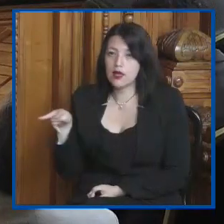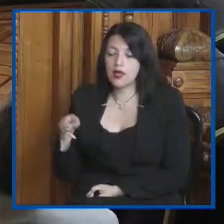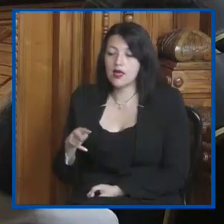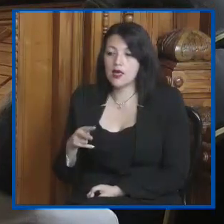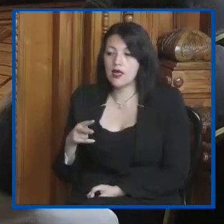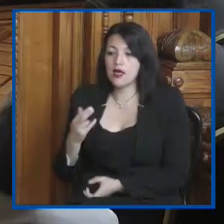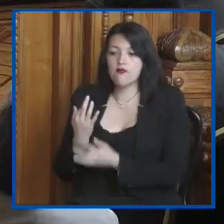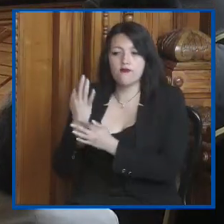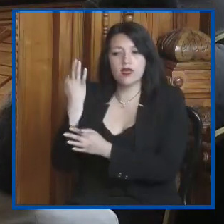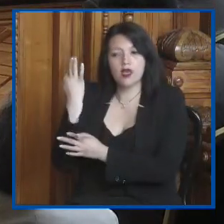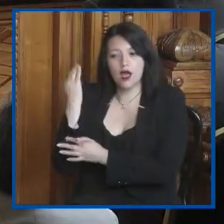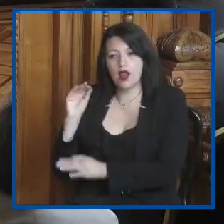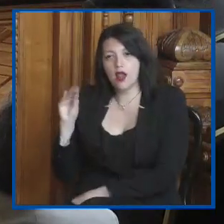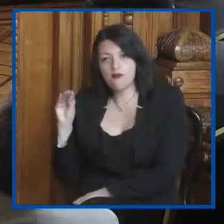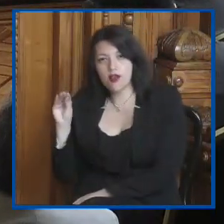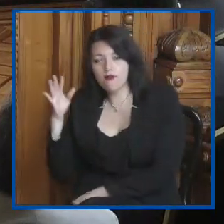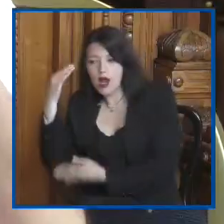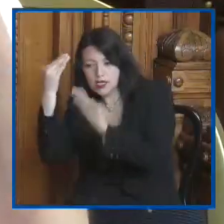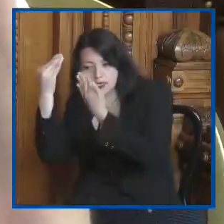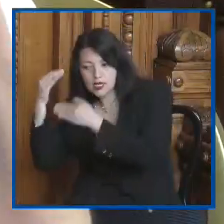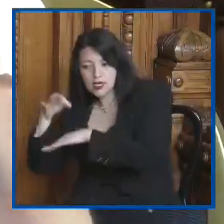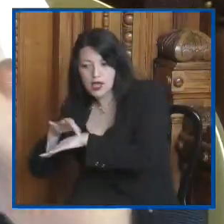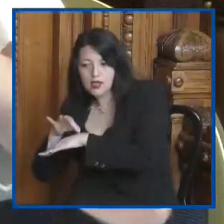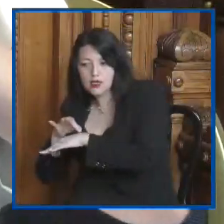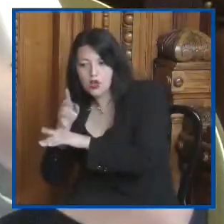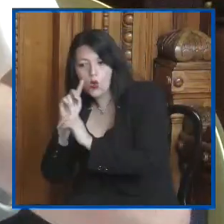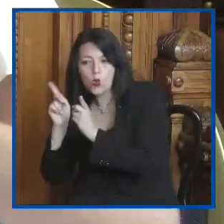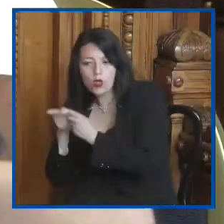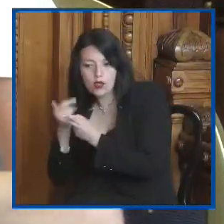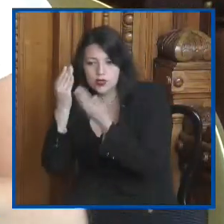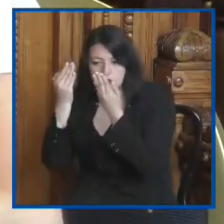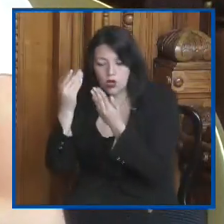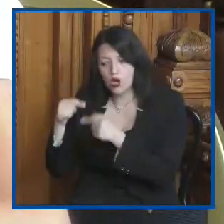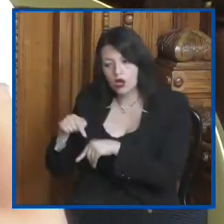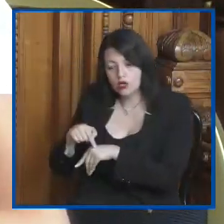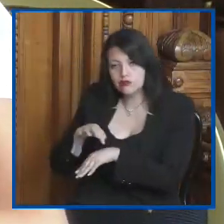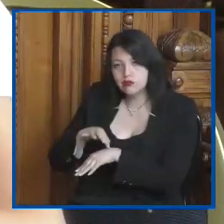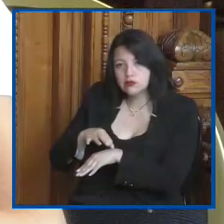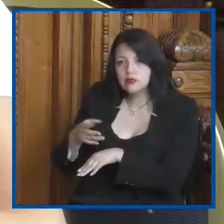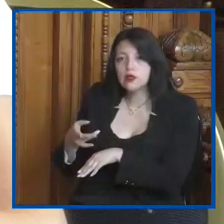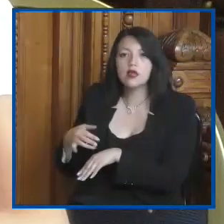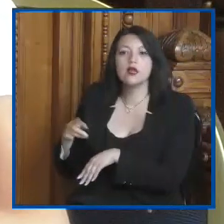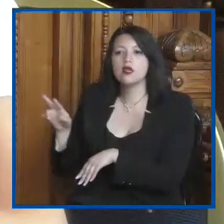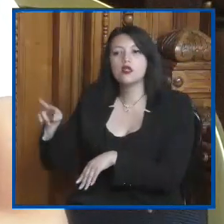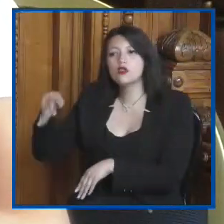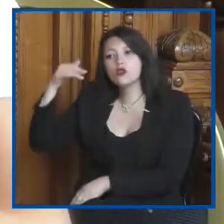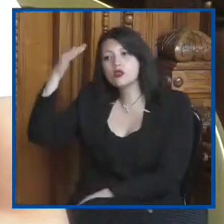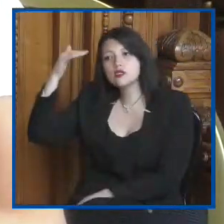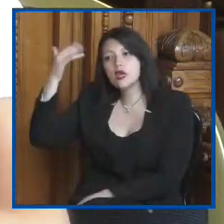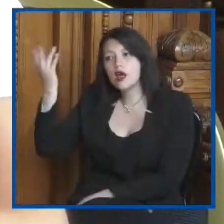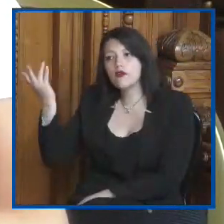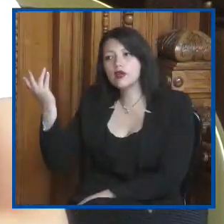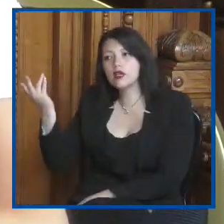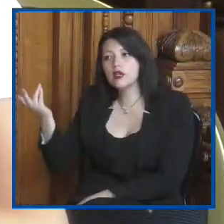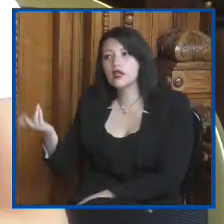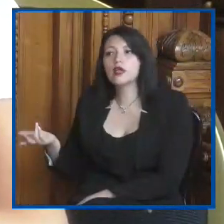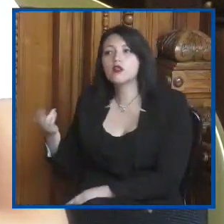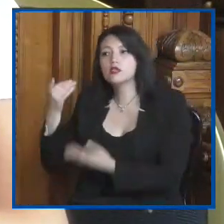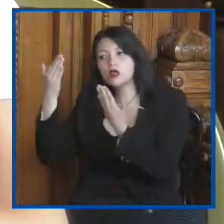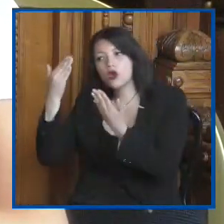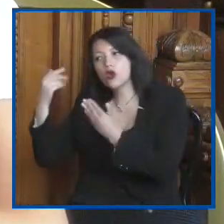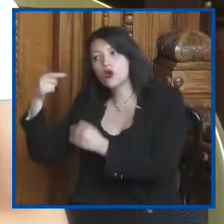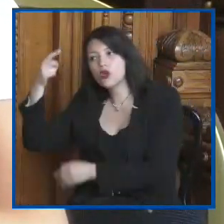fiscal le hablaba al psiquiatra y después concluía, no, porque el psicólogo, el psiquiatra, y yo decía, el jurado no sabe ni cuál es la diferencia entre un psiquiatra y un